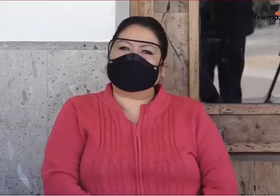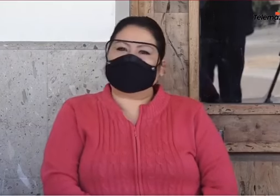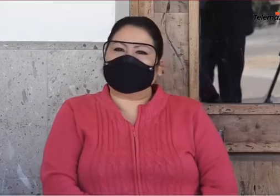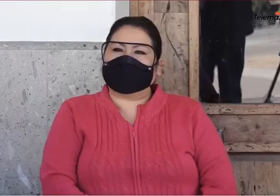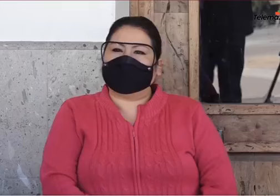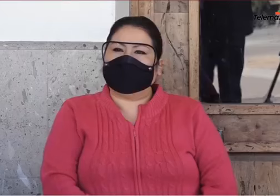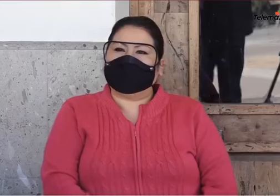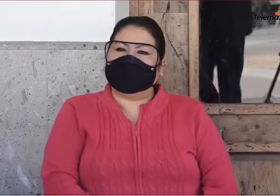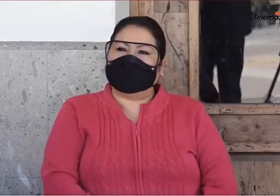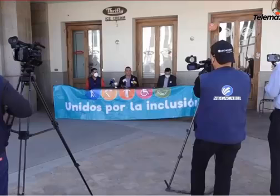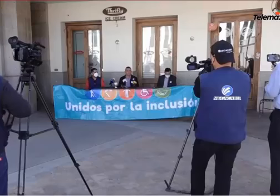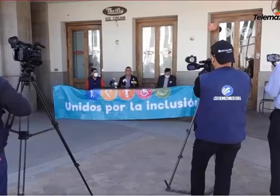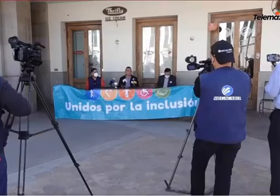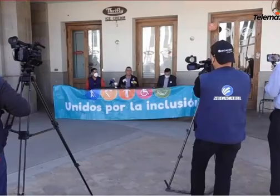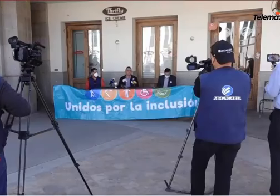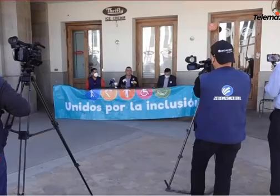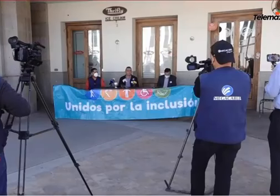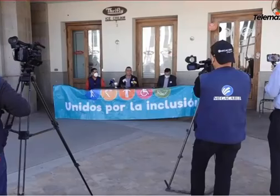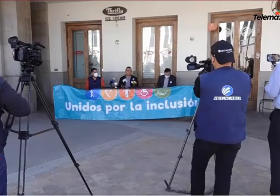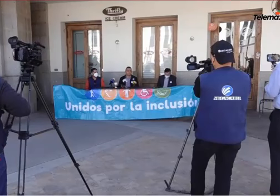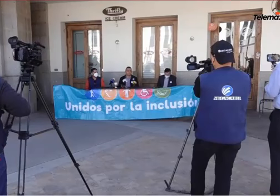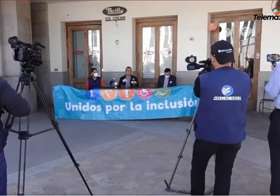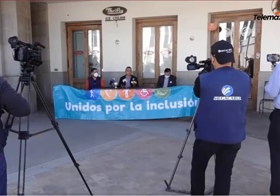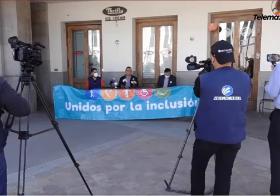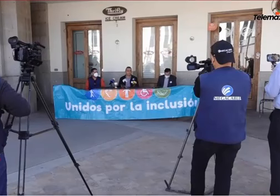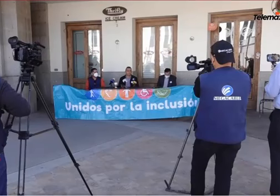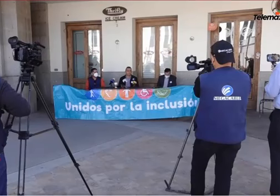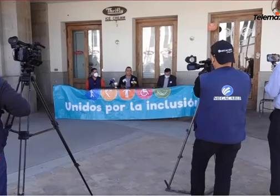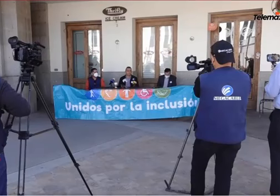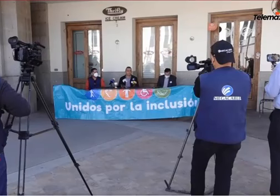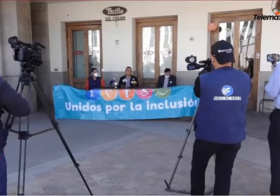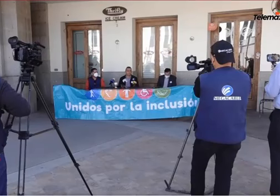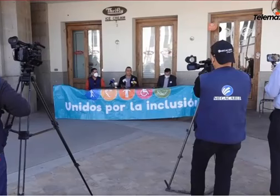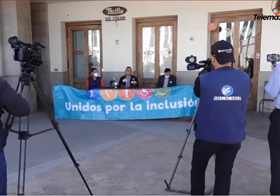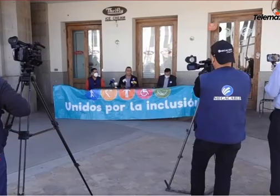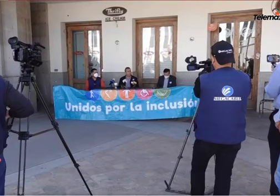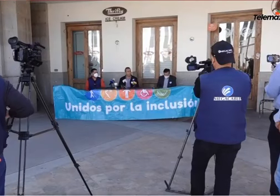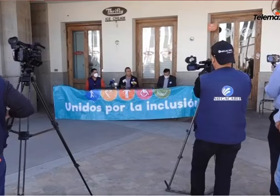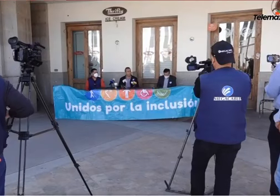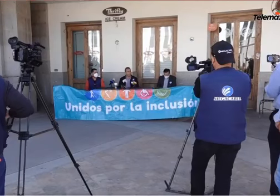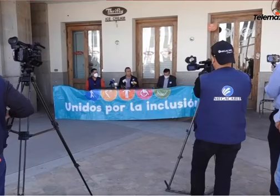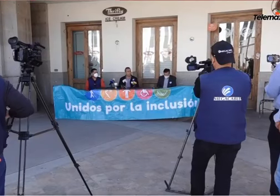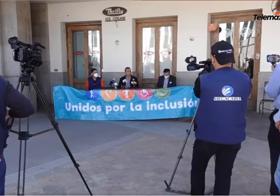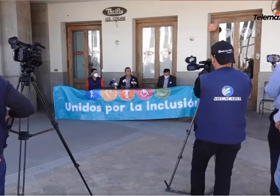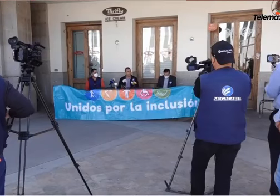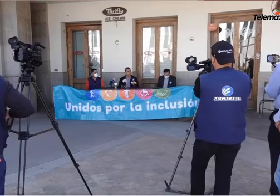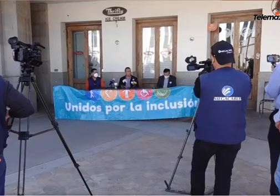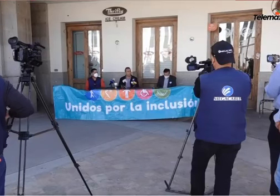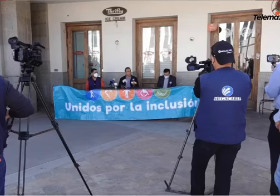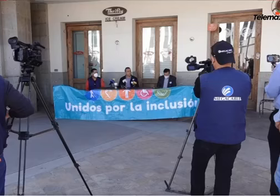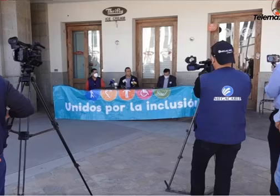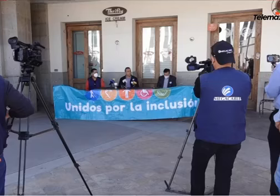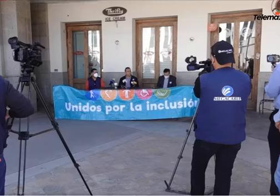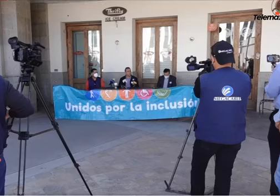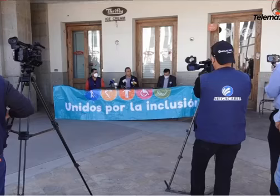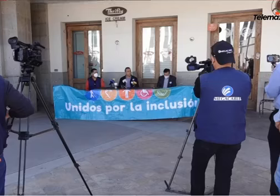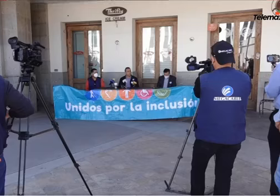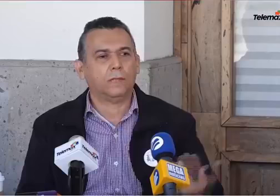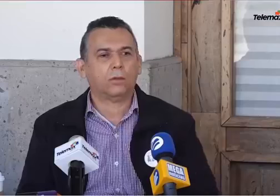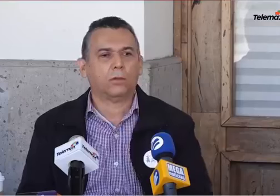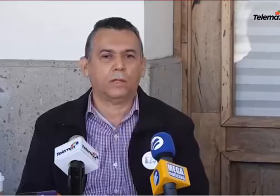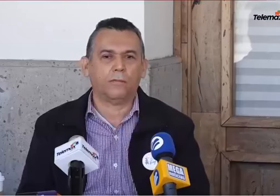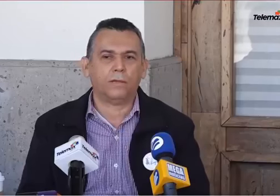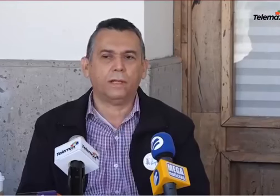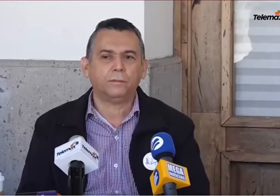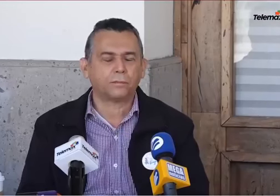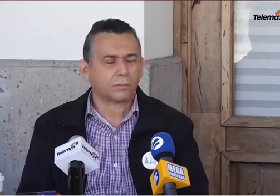luego por acá por el vado del río, y nos vamos a apostar ahí en el edificio Sonora, donde vamos a hacer